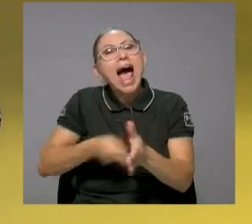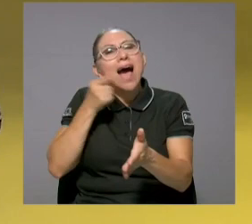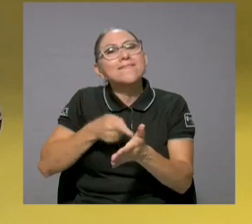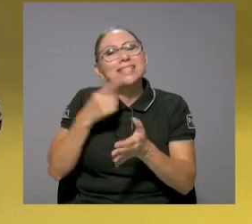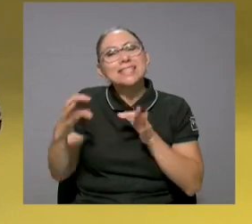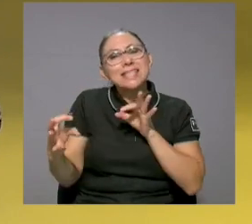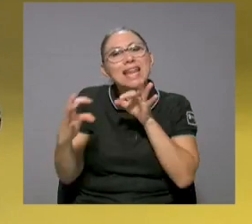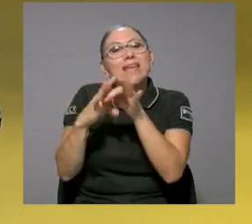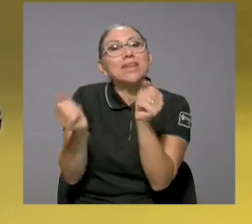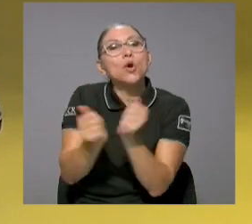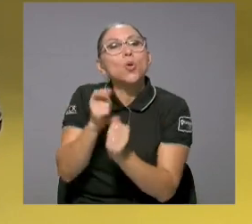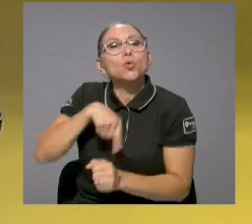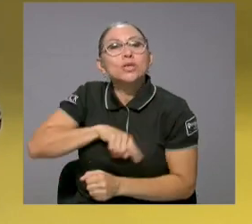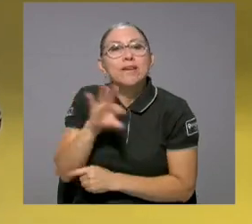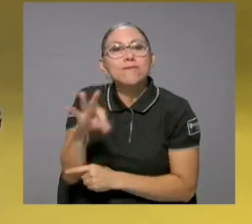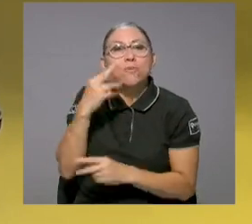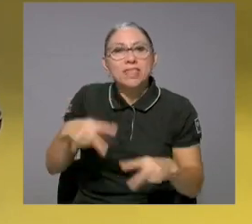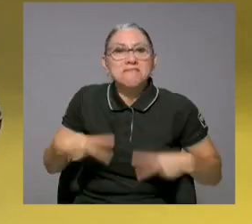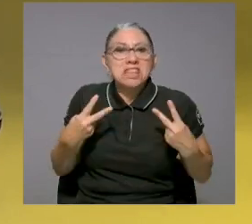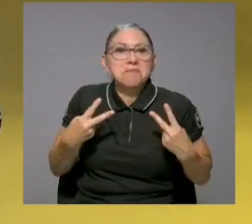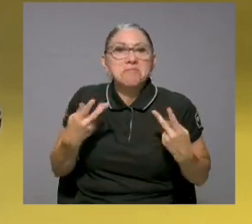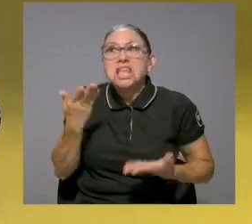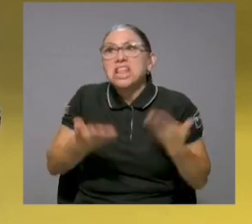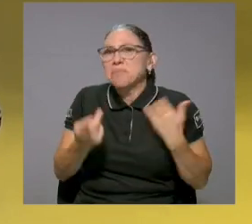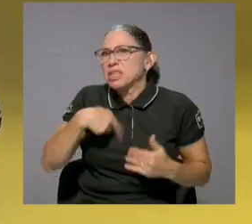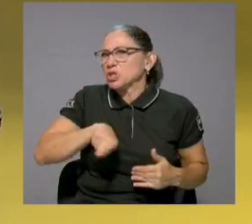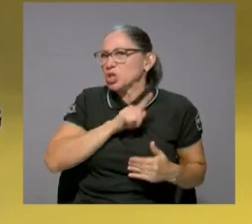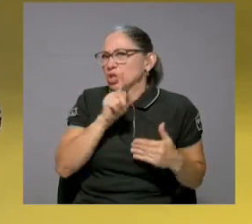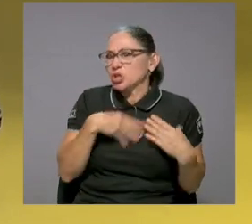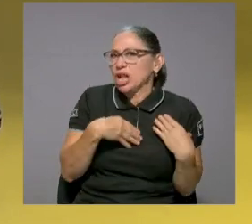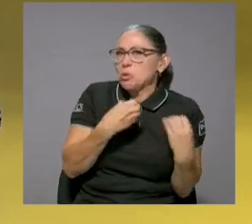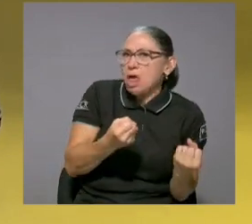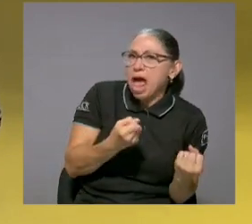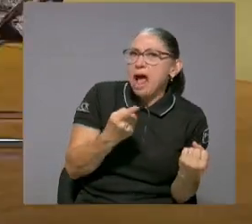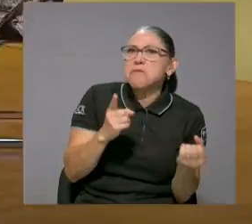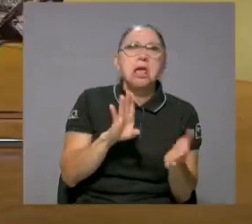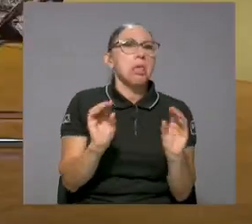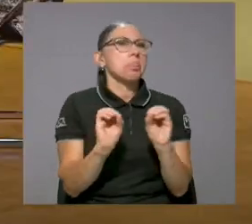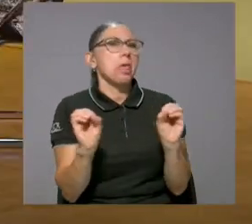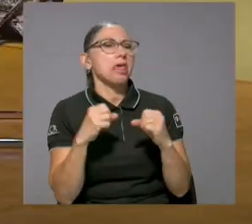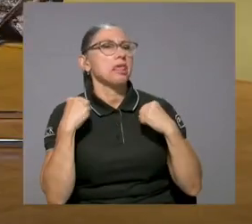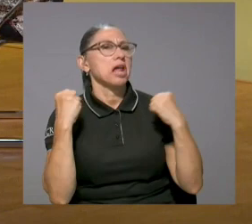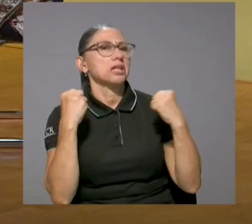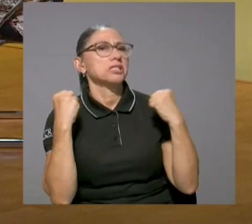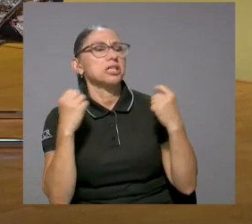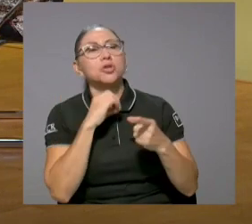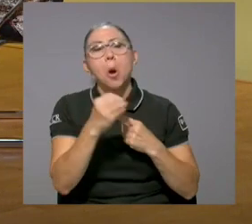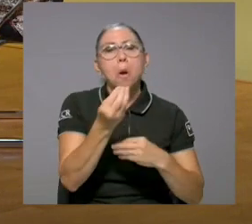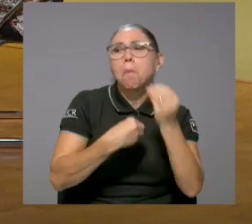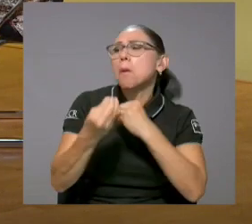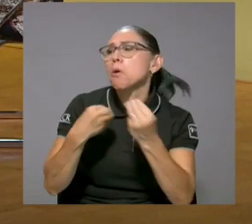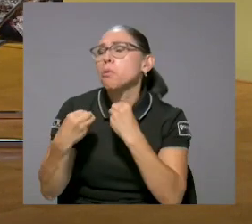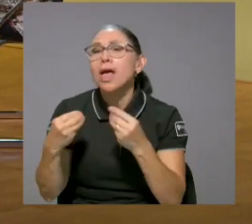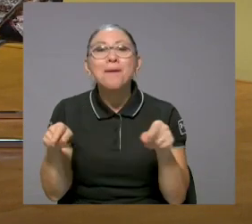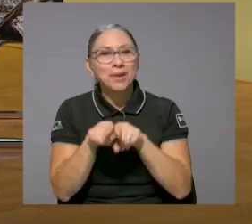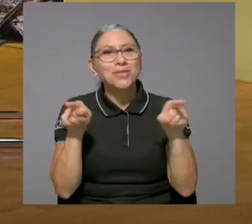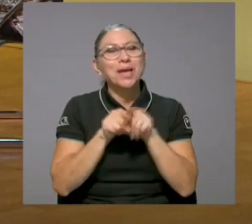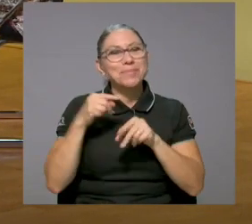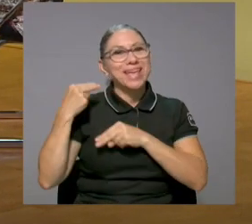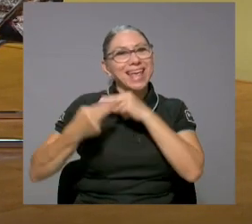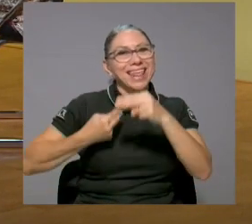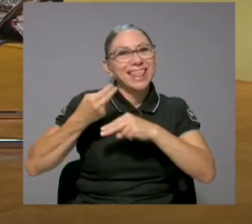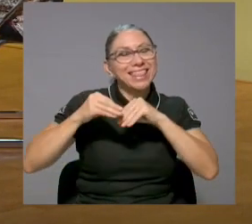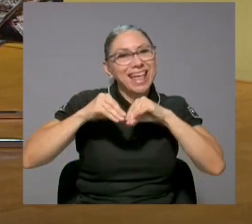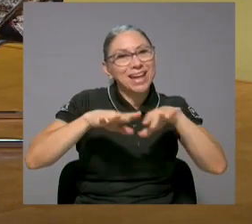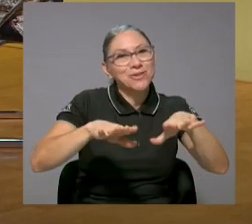si no es muy saludable, si no hacemos ejercicio, si comemos X o Y cosa, pero también hay un componente hereditario, ¿verdad? Son de esas herencias que nadie